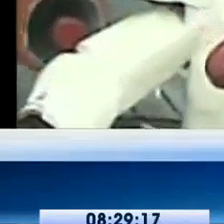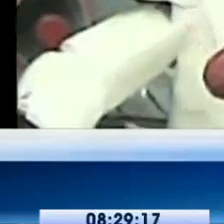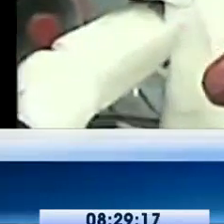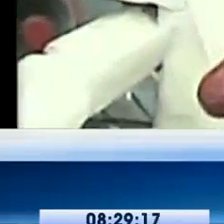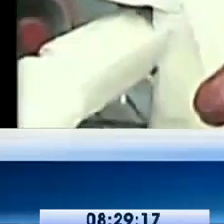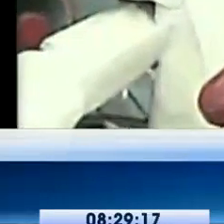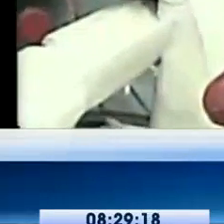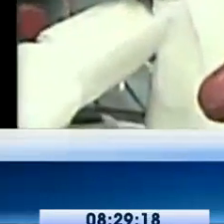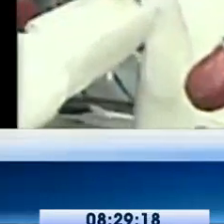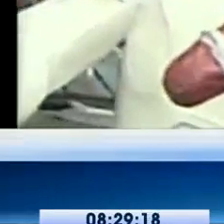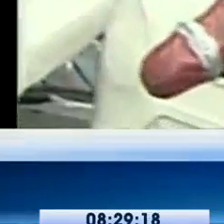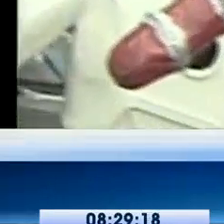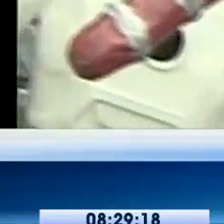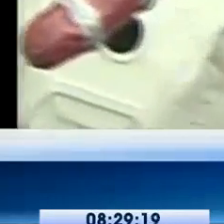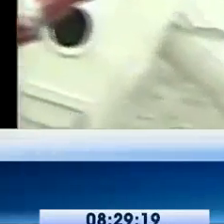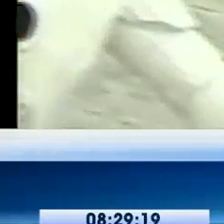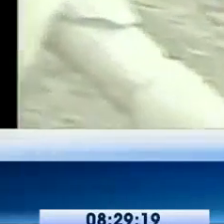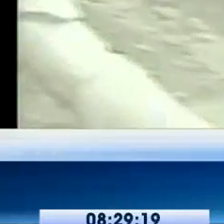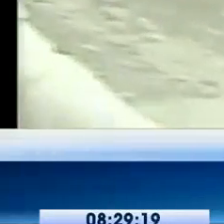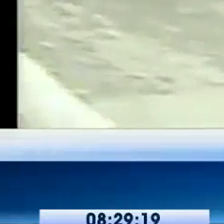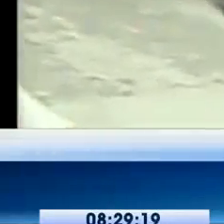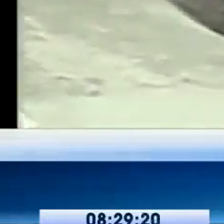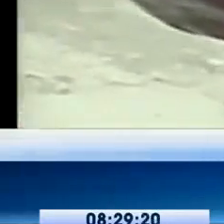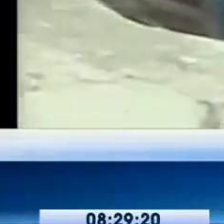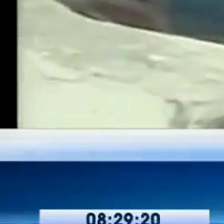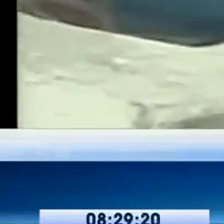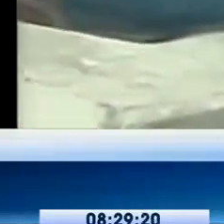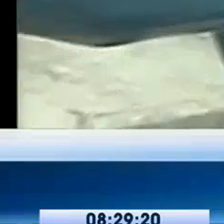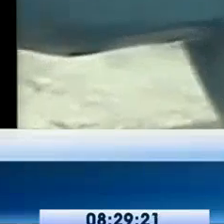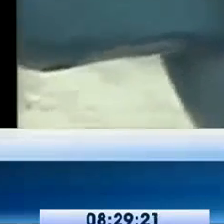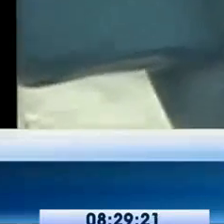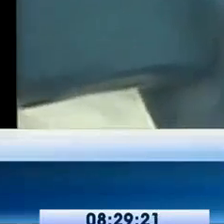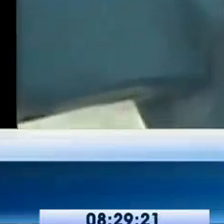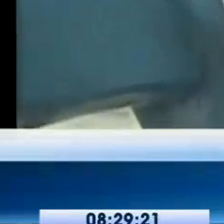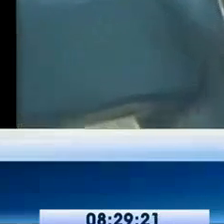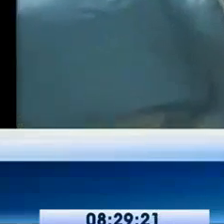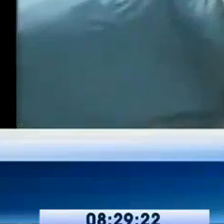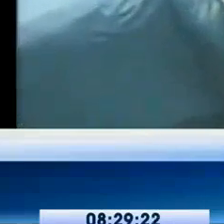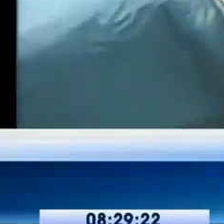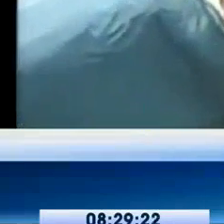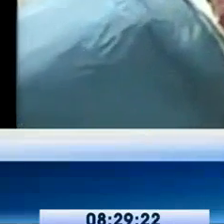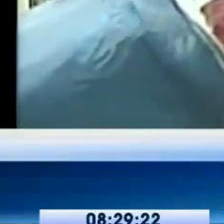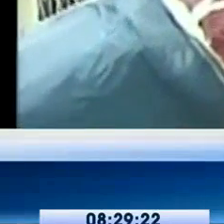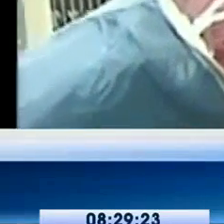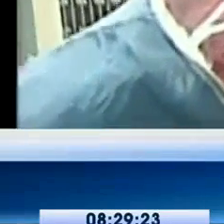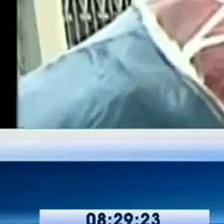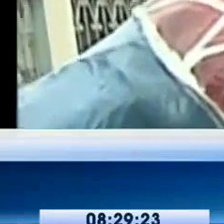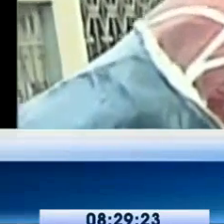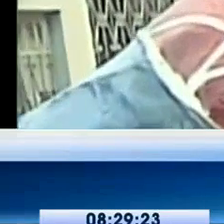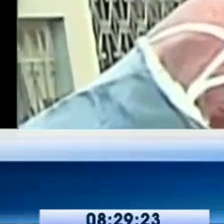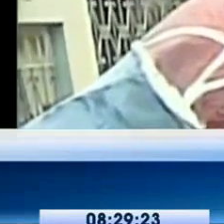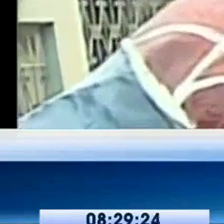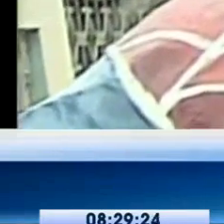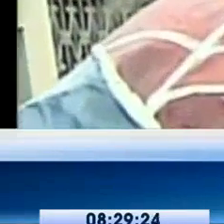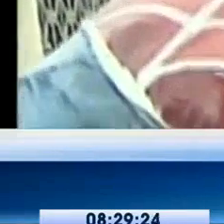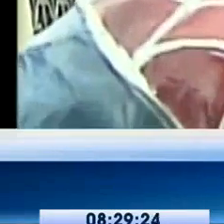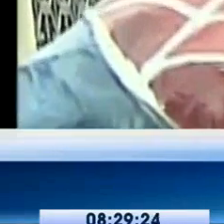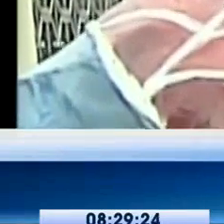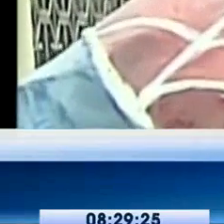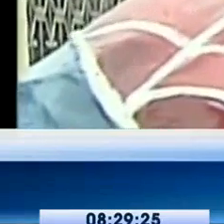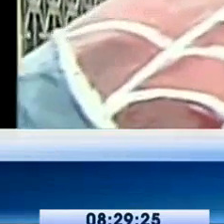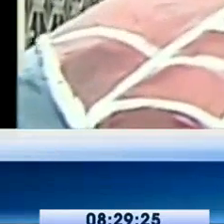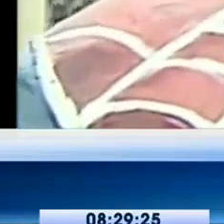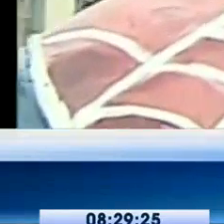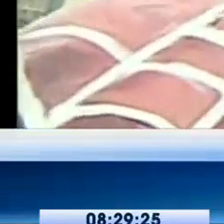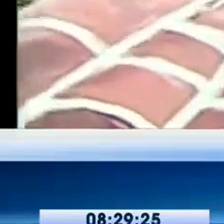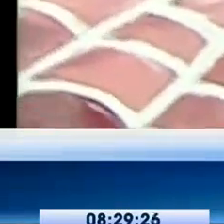buena foto de recuerdo. Miren, ya poco a poco van tomando forma. Spider-Man, está el Duende